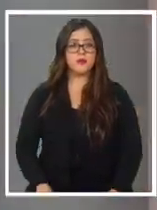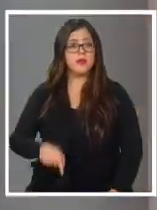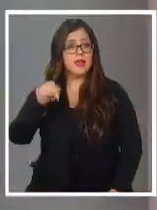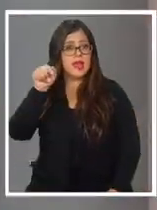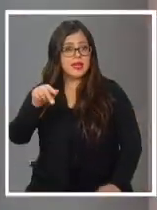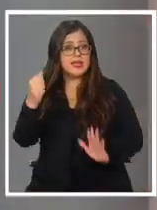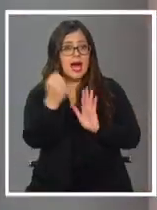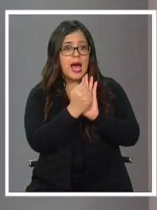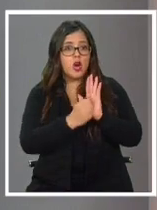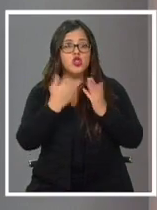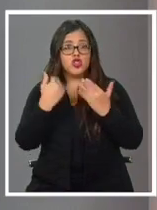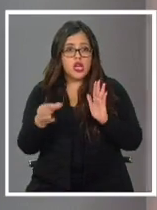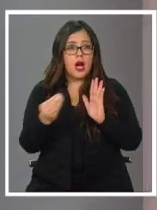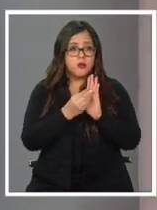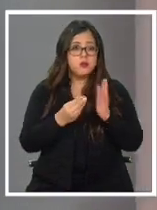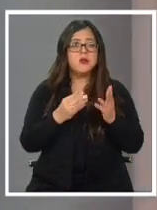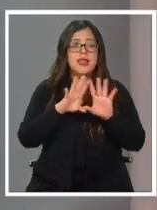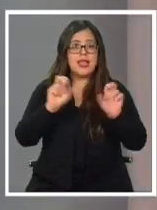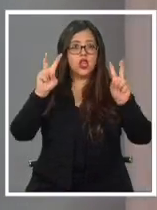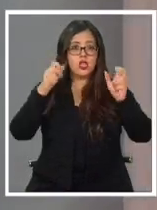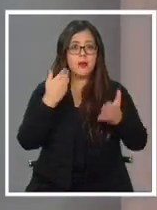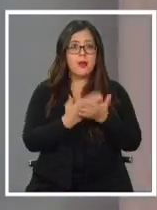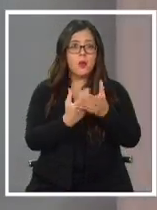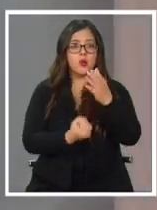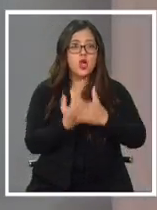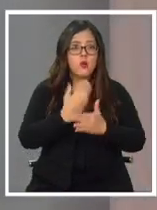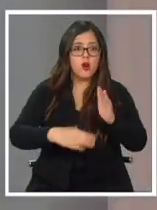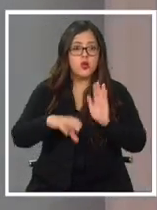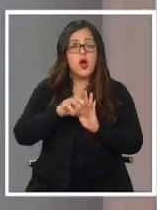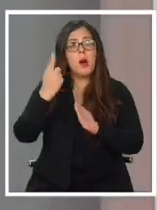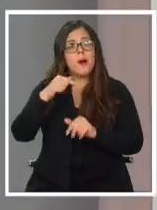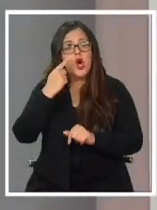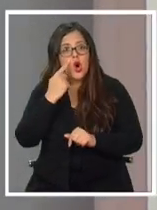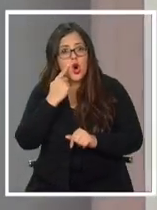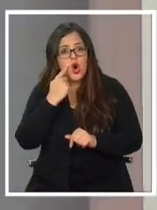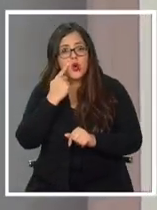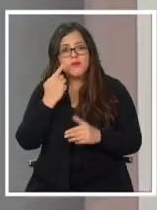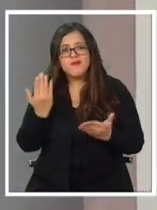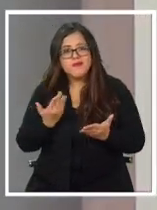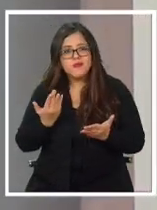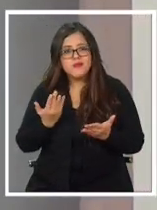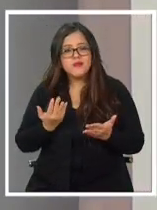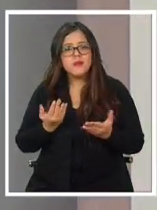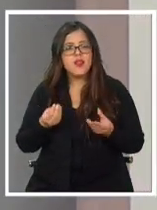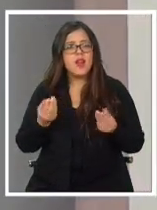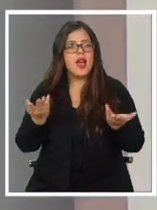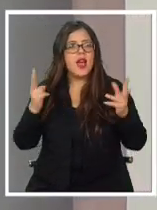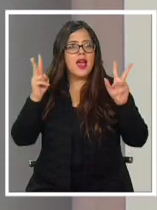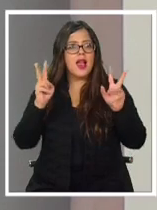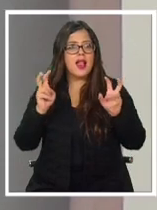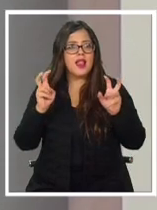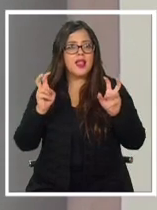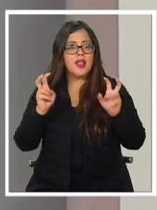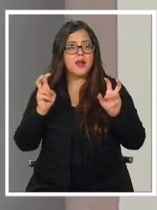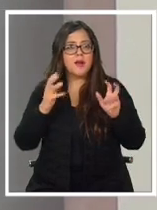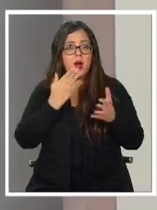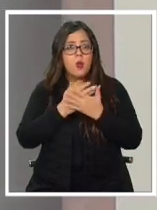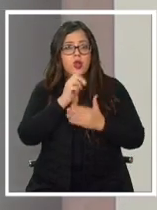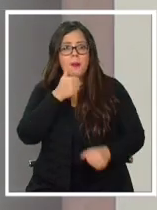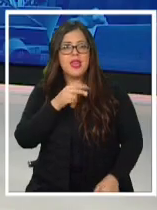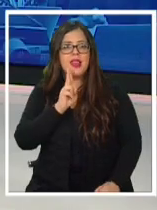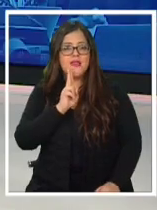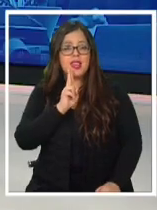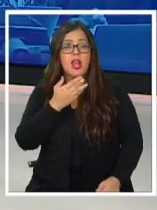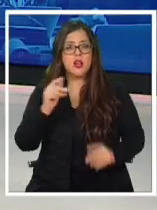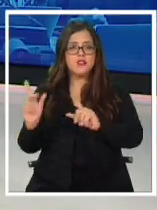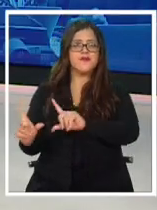es un artículo, ya está en el borrador de propuesta constitucional, pero queremos invitarlos a conocer lo que va a ocurrir durante este viernes. Vamos